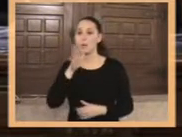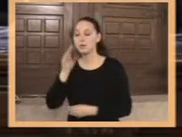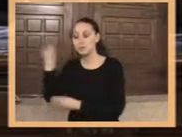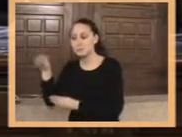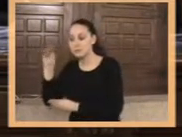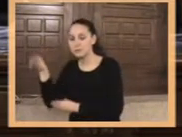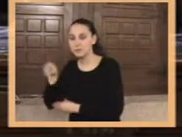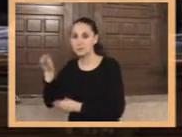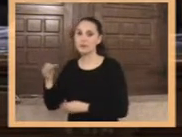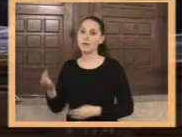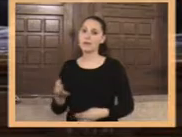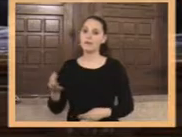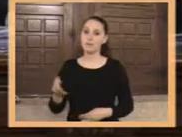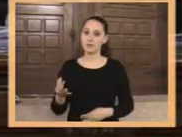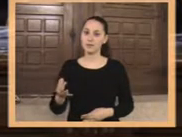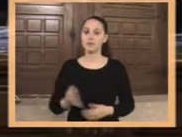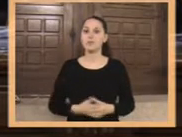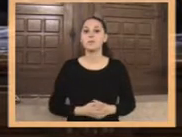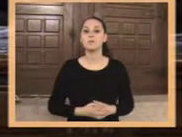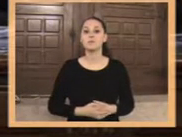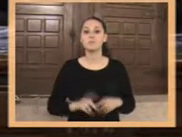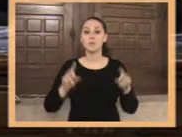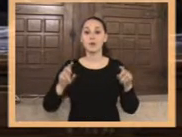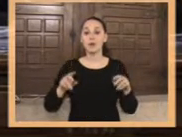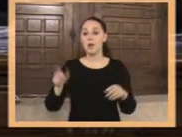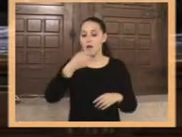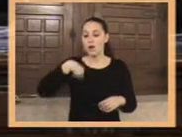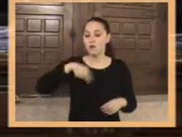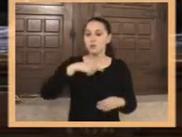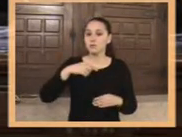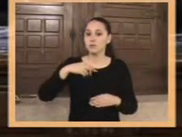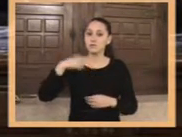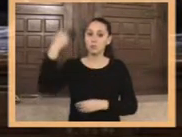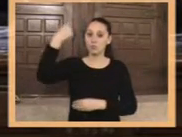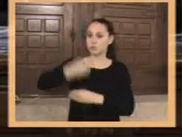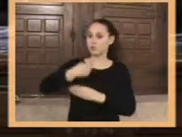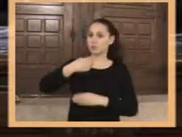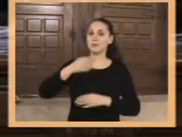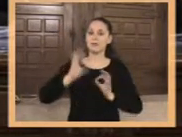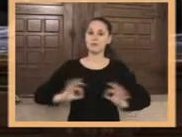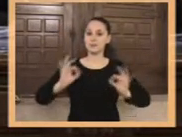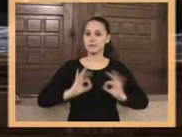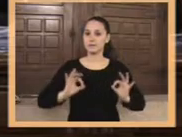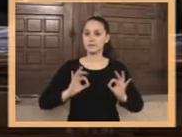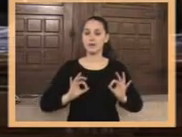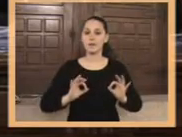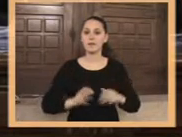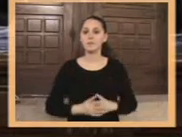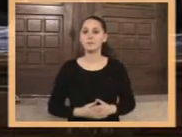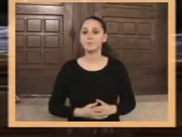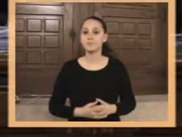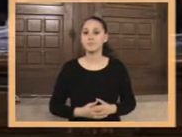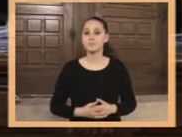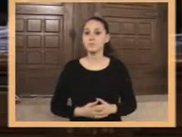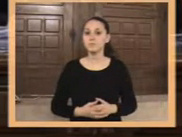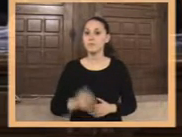es una cuestión. No condiciona en absoluto, porque en el momento en el que a mí la Junta, reitero, me diga, vamos a